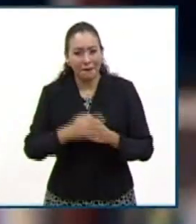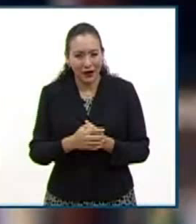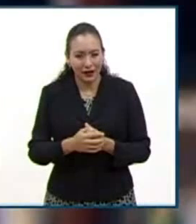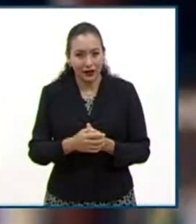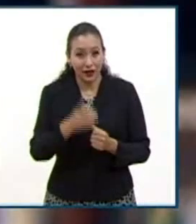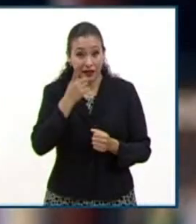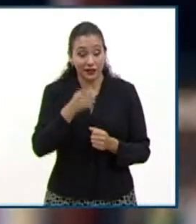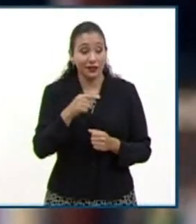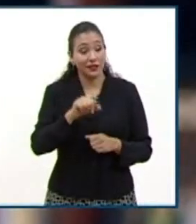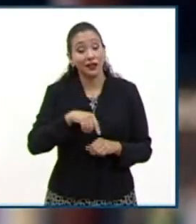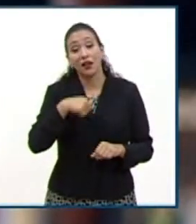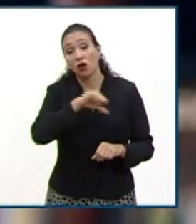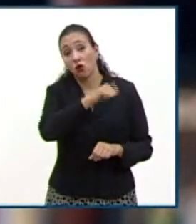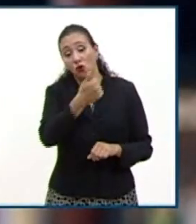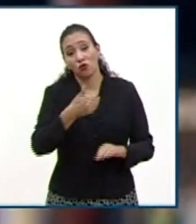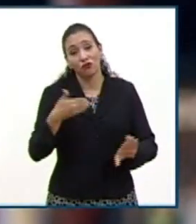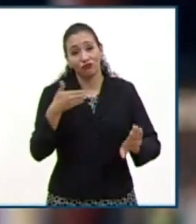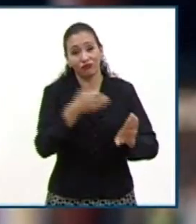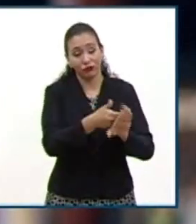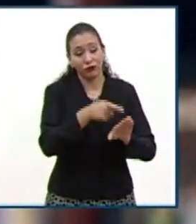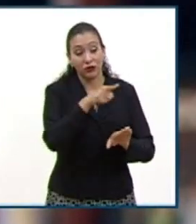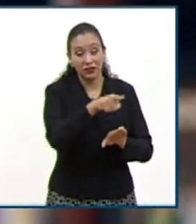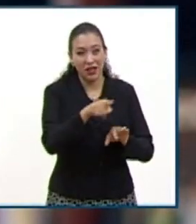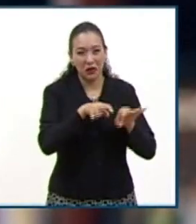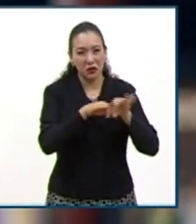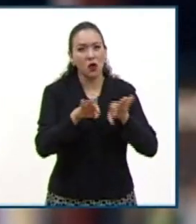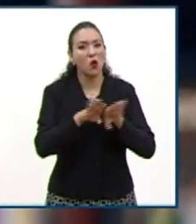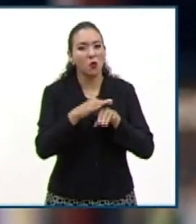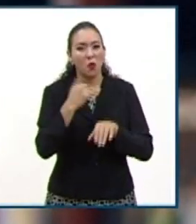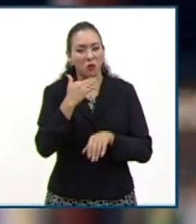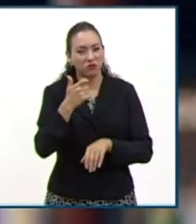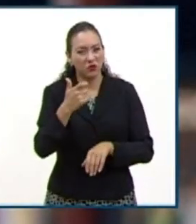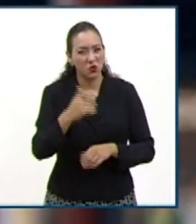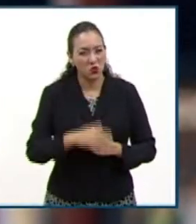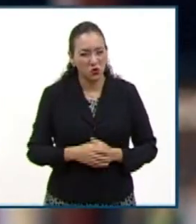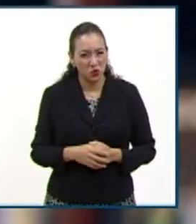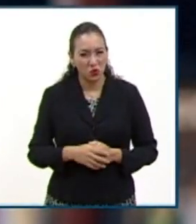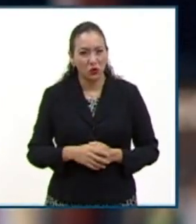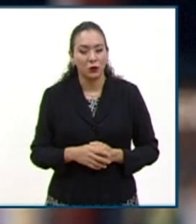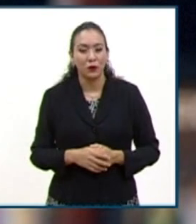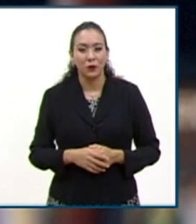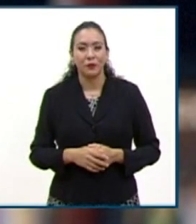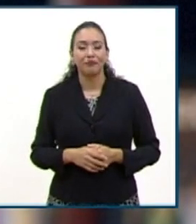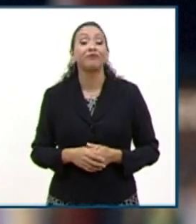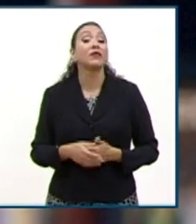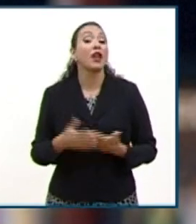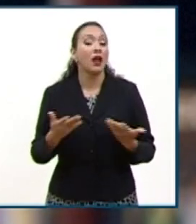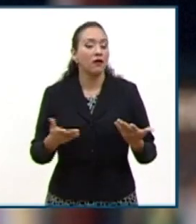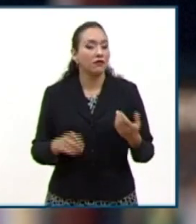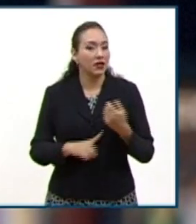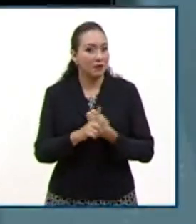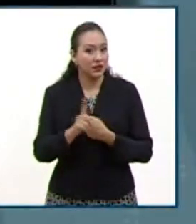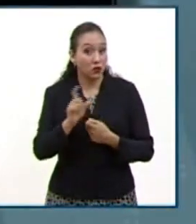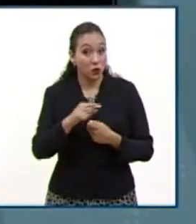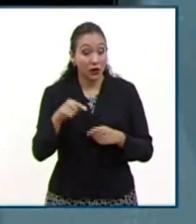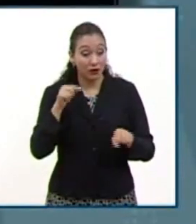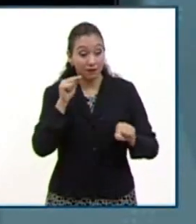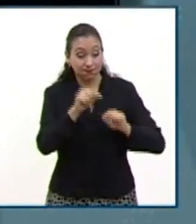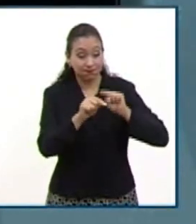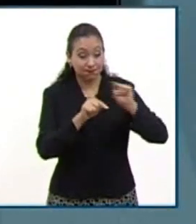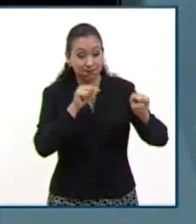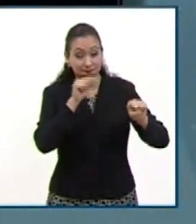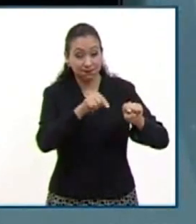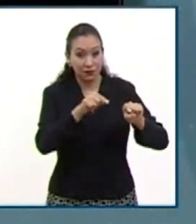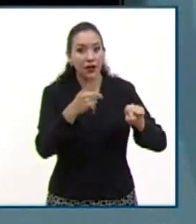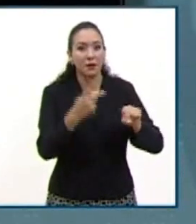de corruptos a determinados operadores de justicia. Lo anterior, dijo, puede derivar en hostigamiento y abusos dirigidos